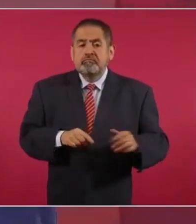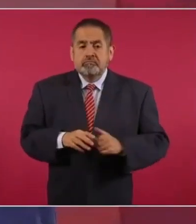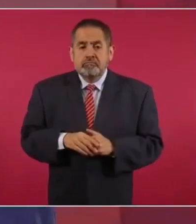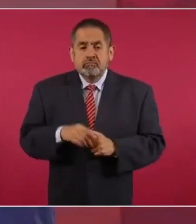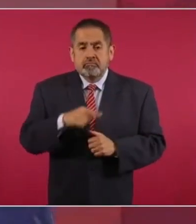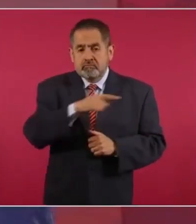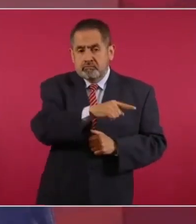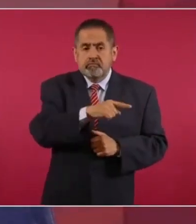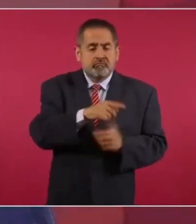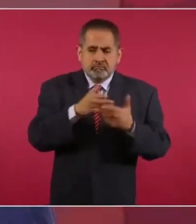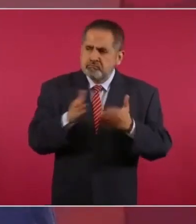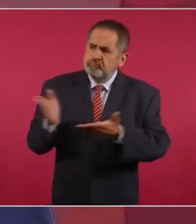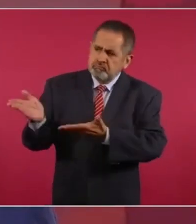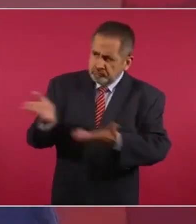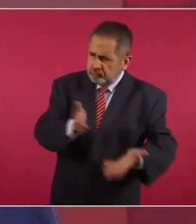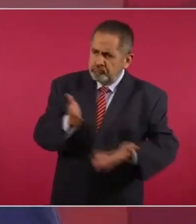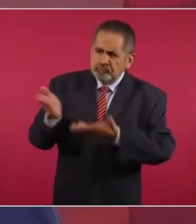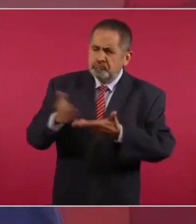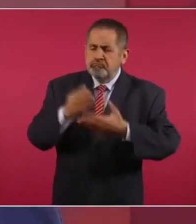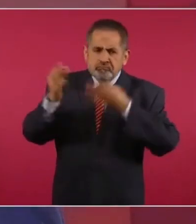él nos abrió espacios